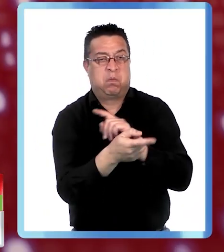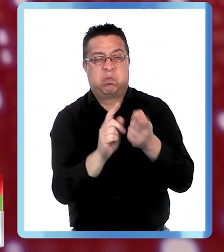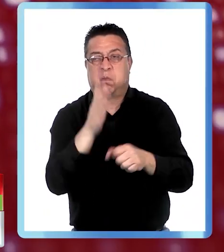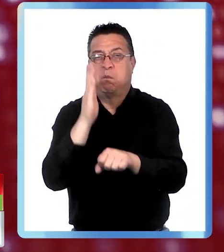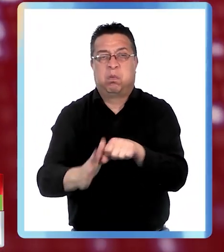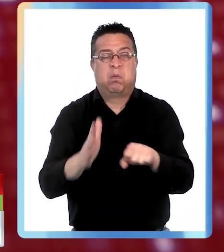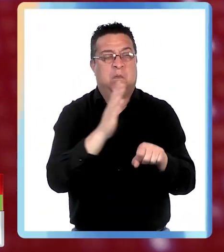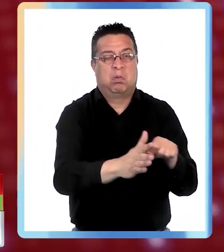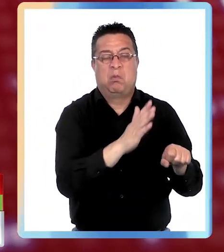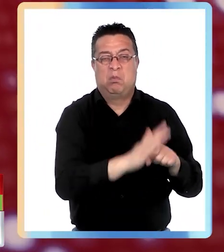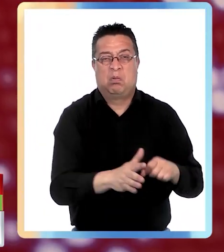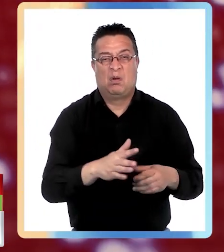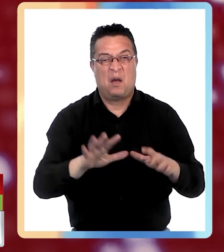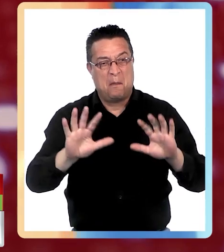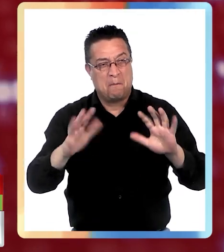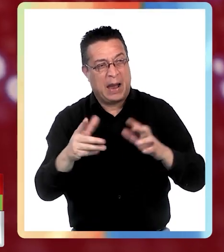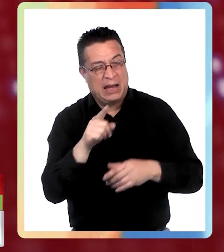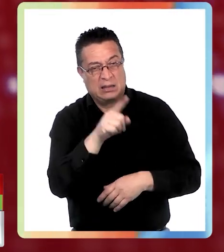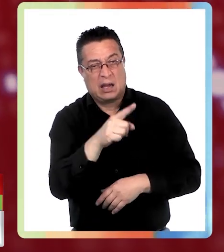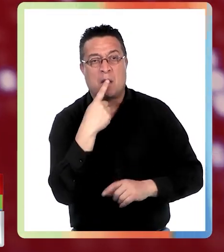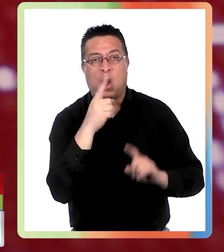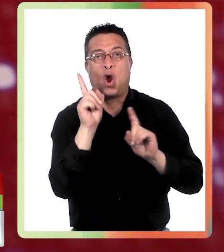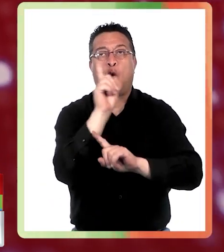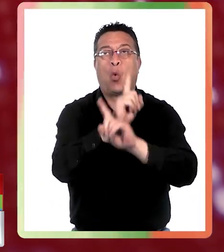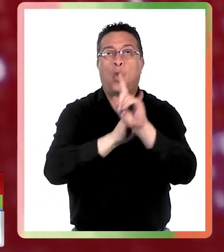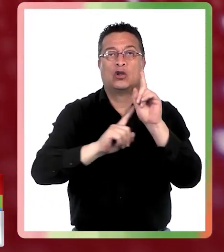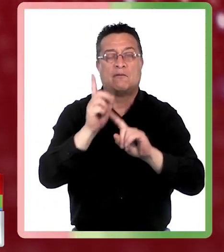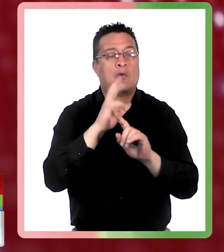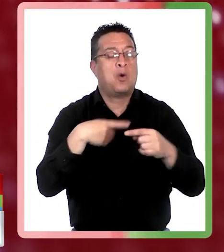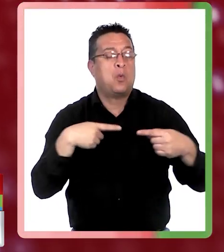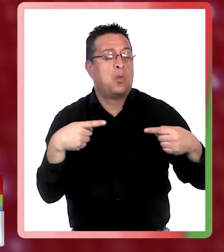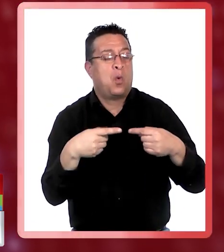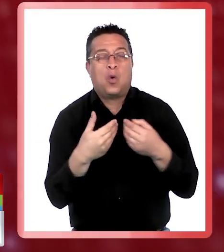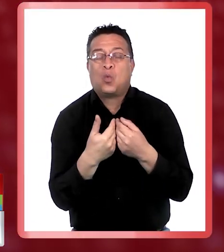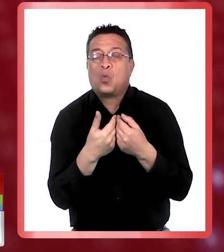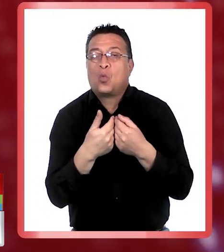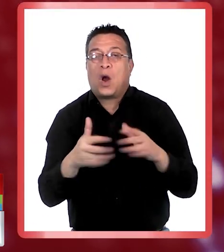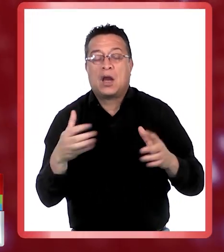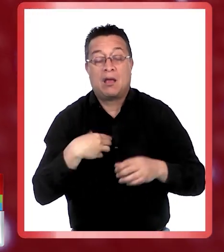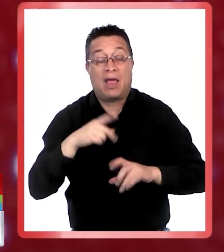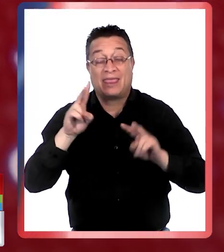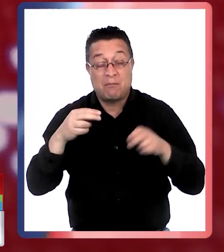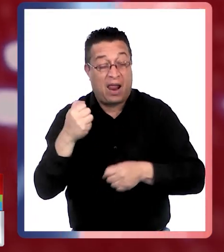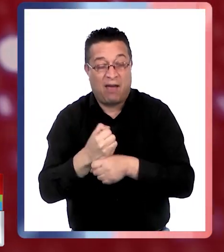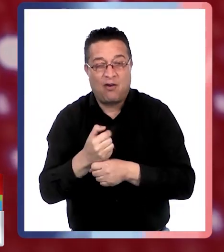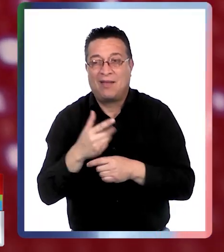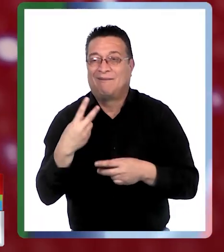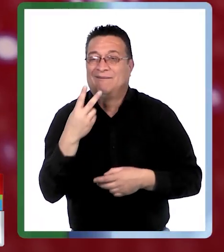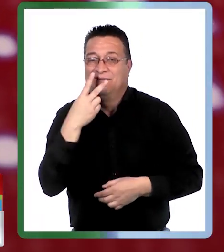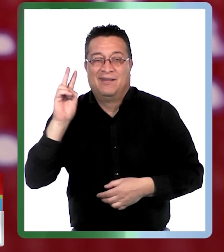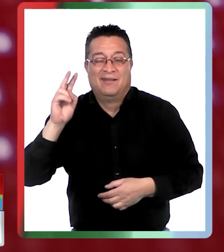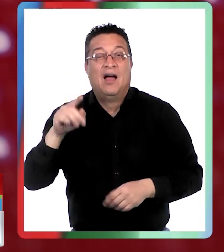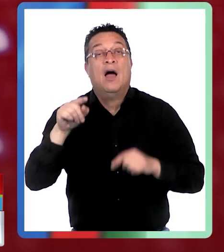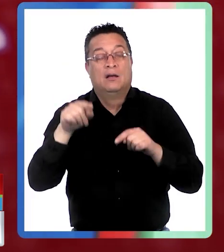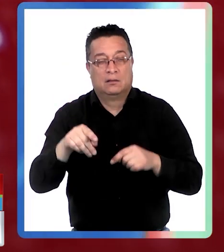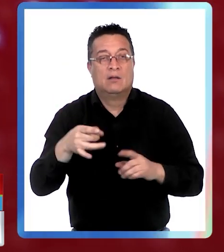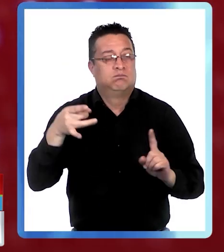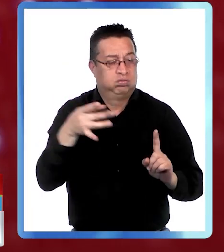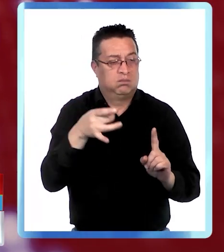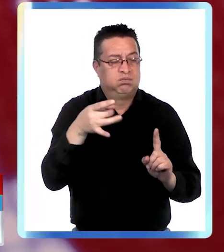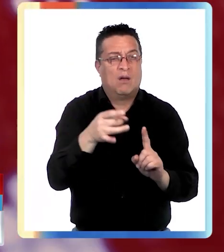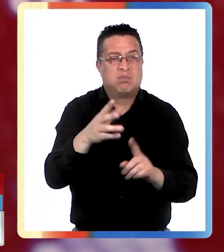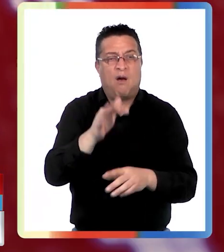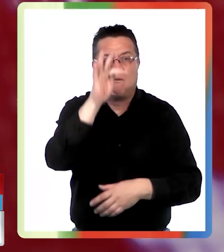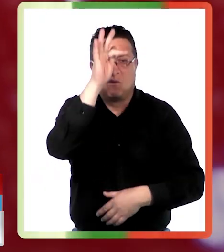remueve funcionarios cuando se le antoja Y pareciera ser que sus justificaciones son más bien diferencias de cualquier tipo menos laborales vulnerando principios